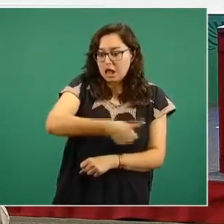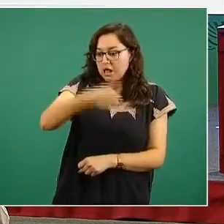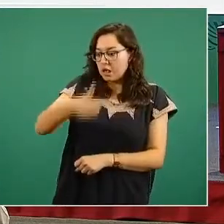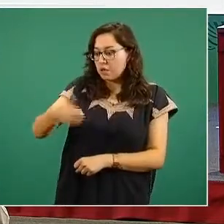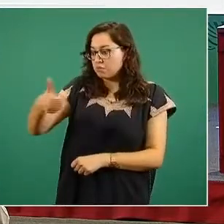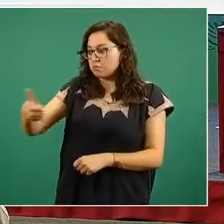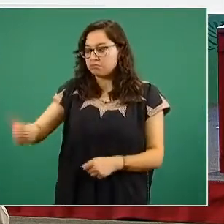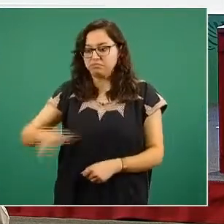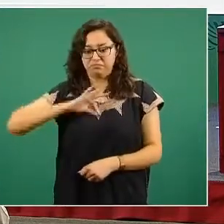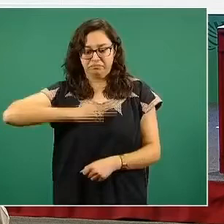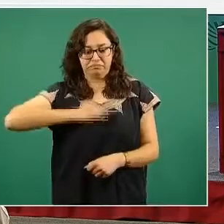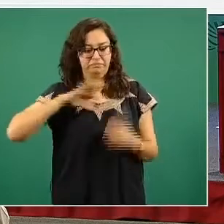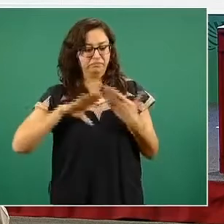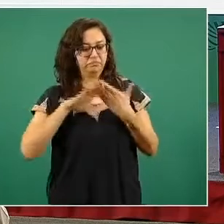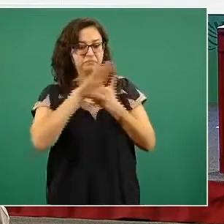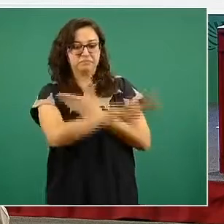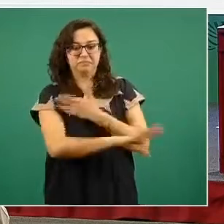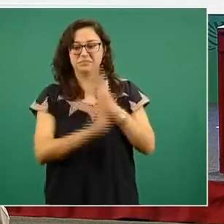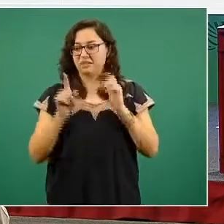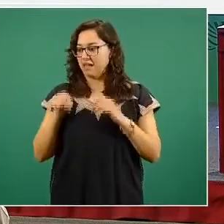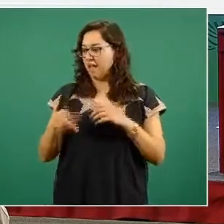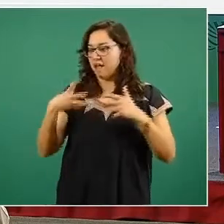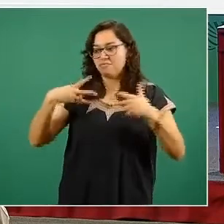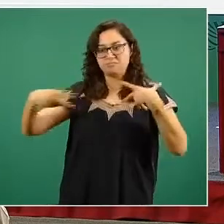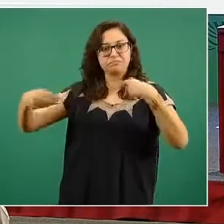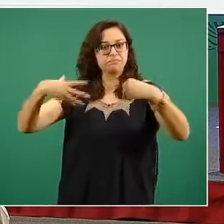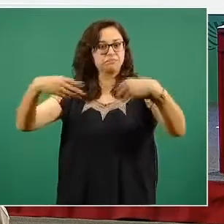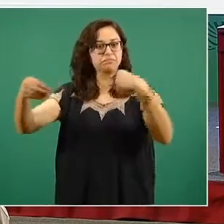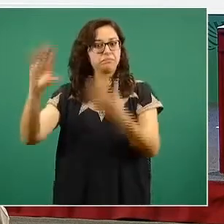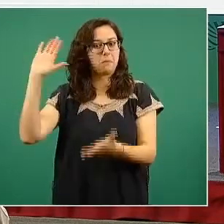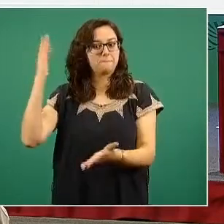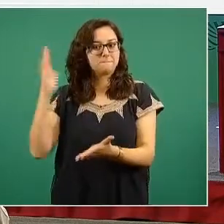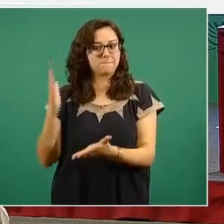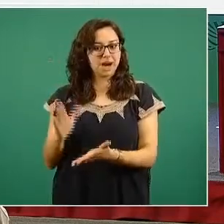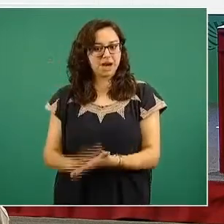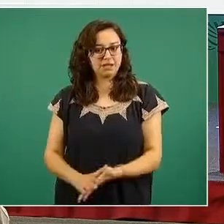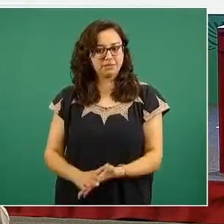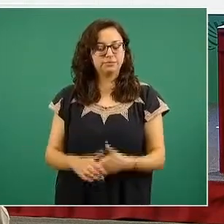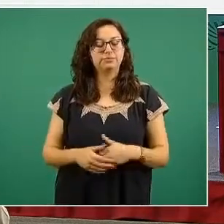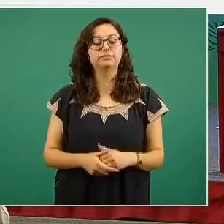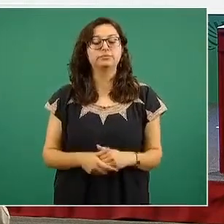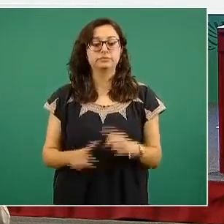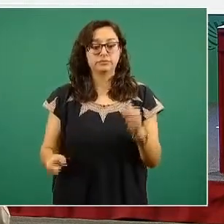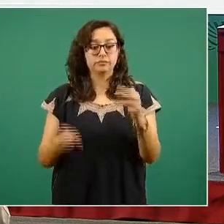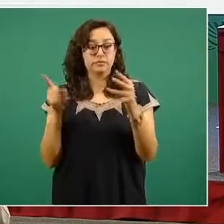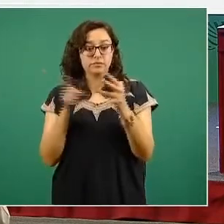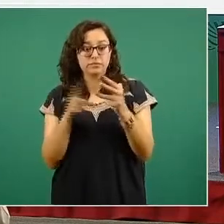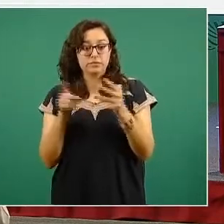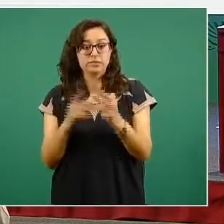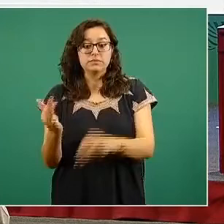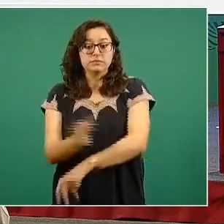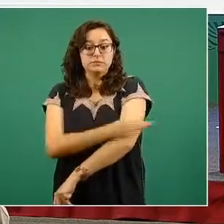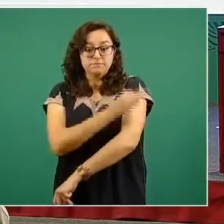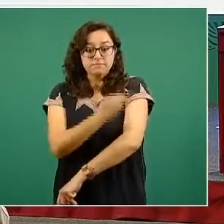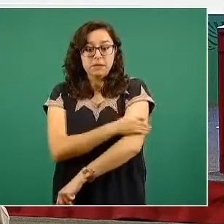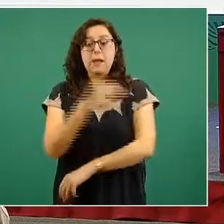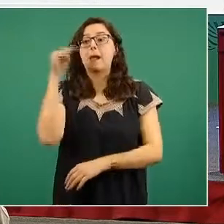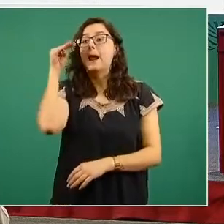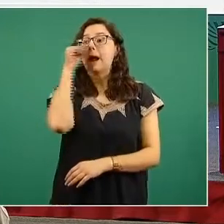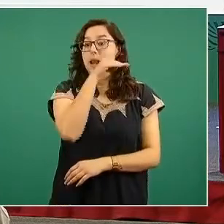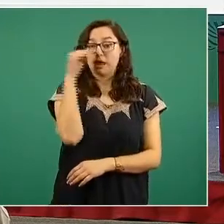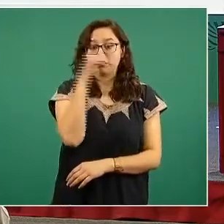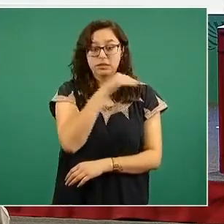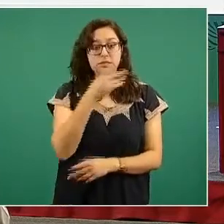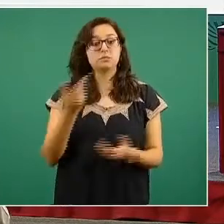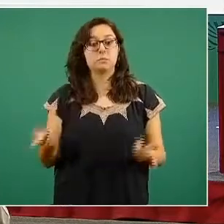infecte es una persona que ya no transmitirá. Tercero, la vacunación es gratuita. Es gratuita para cada ciudadano en